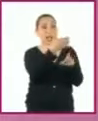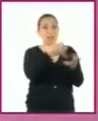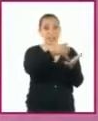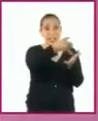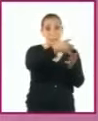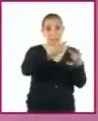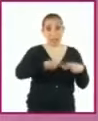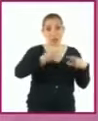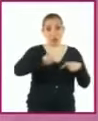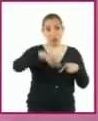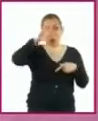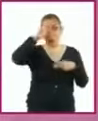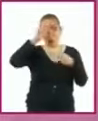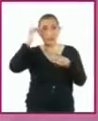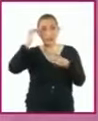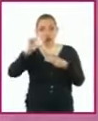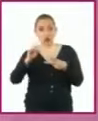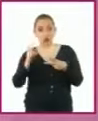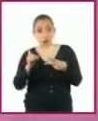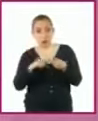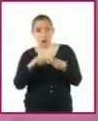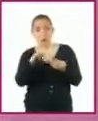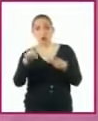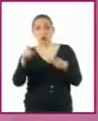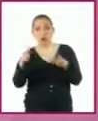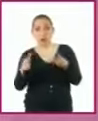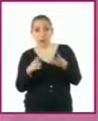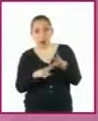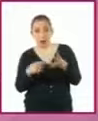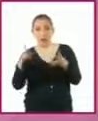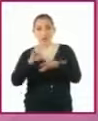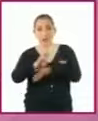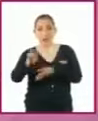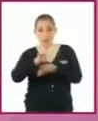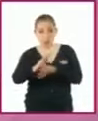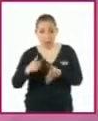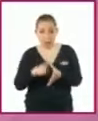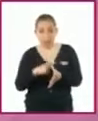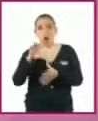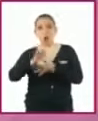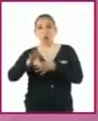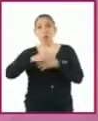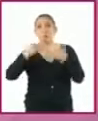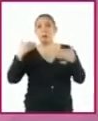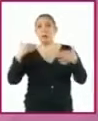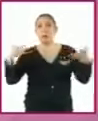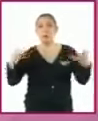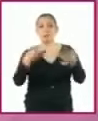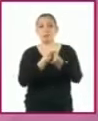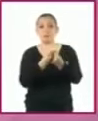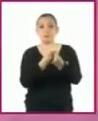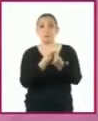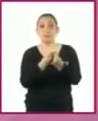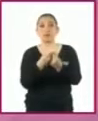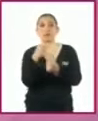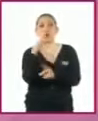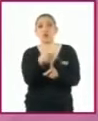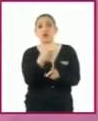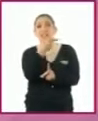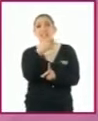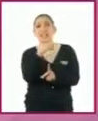campesinas de Cuba, Santo Domingo, Puerto Rico, Venezuela, Colombia y Panamá. Quizá uno de los